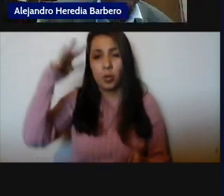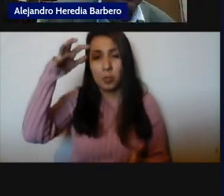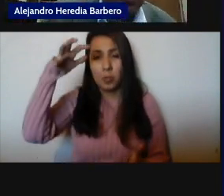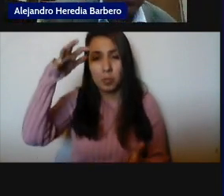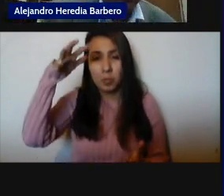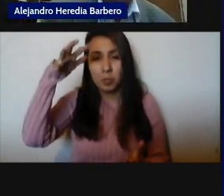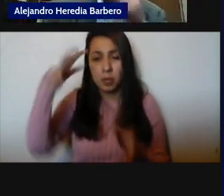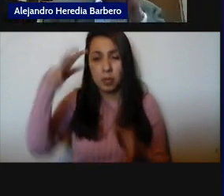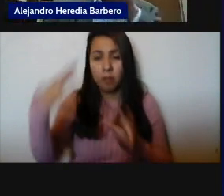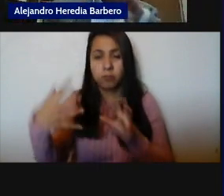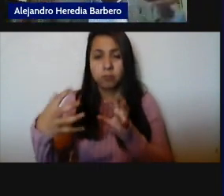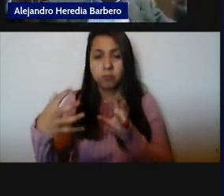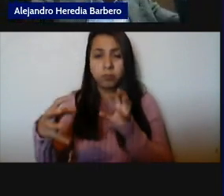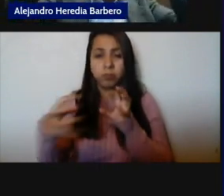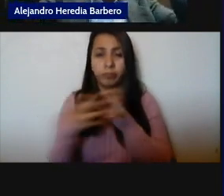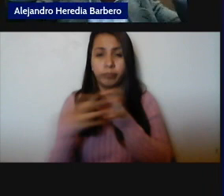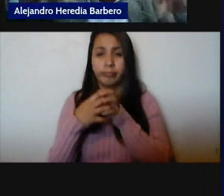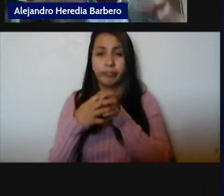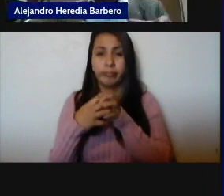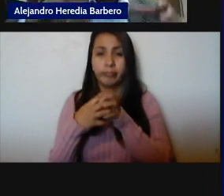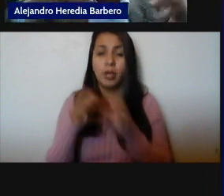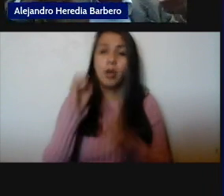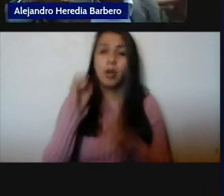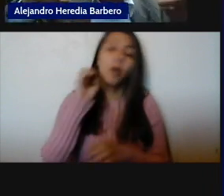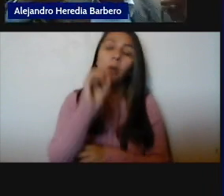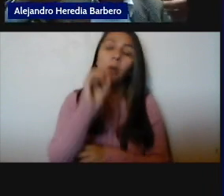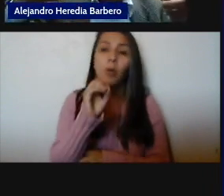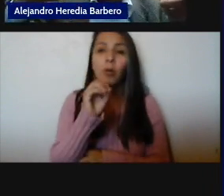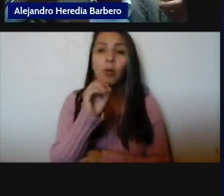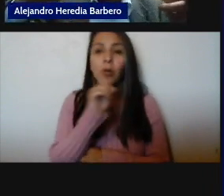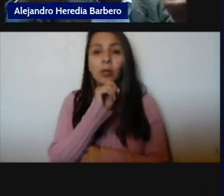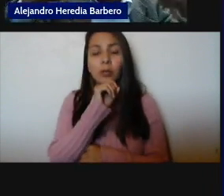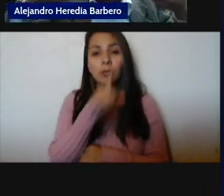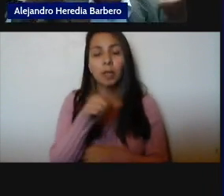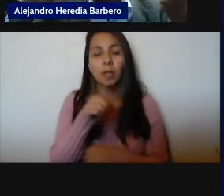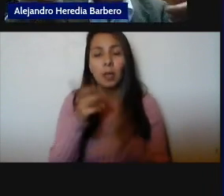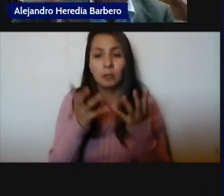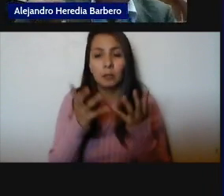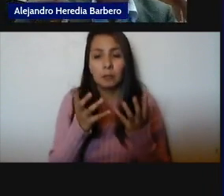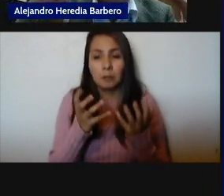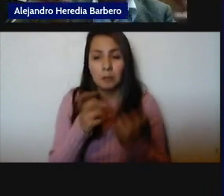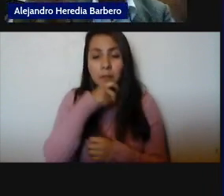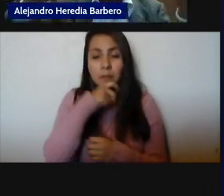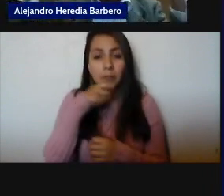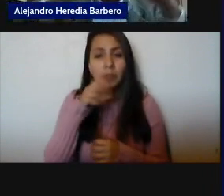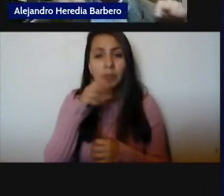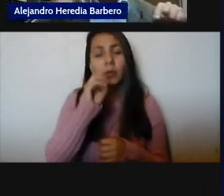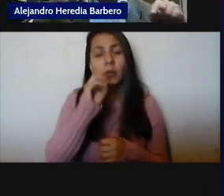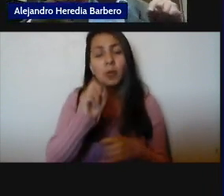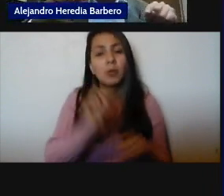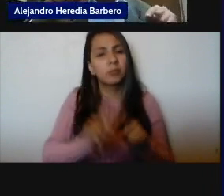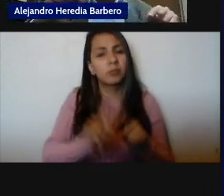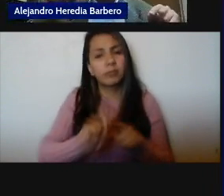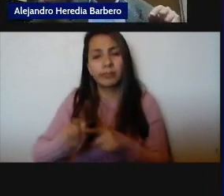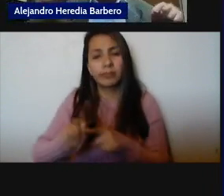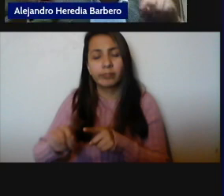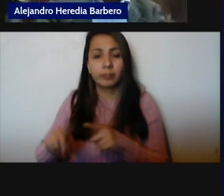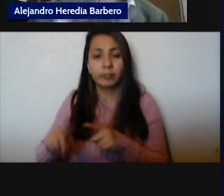ser la deshidratación, podría ser la misma interacción con algunas superficies minerales ya muy bien